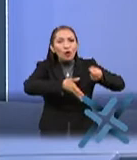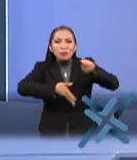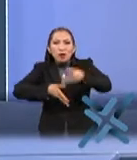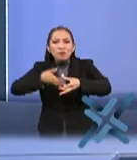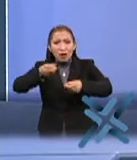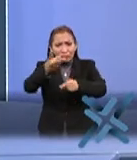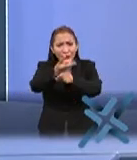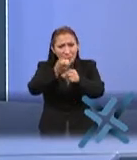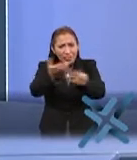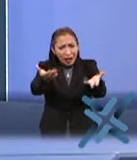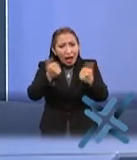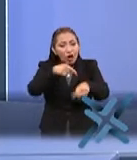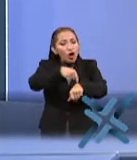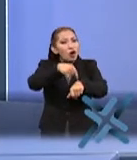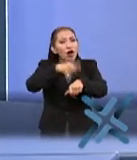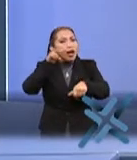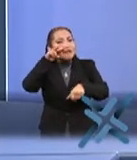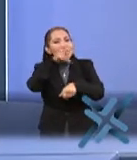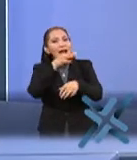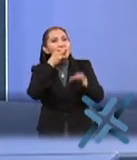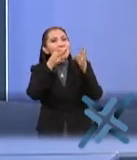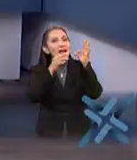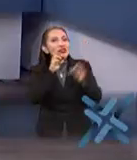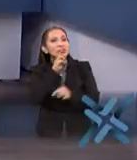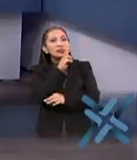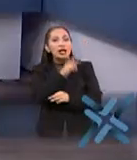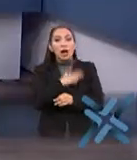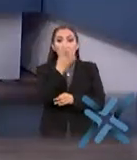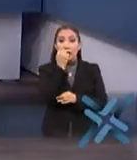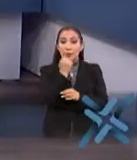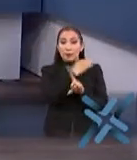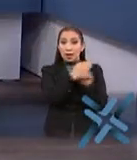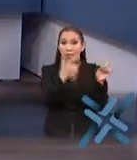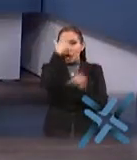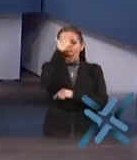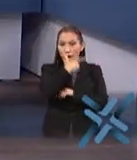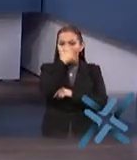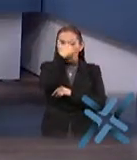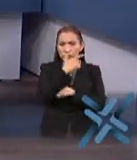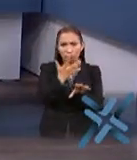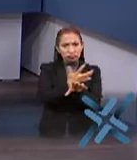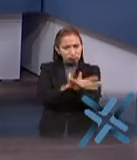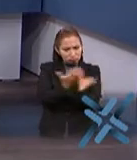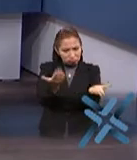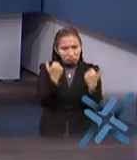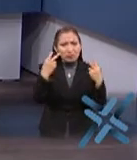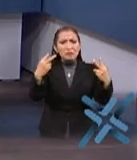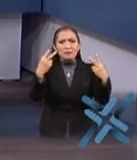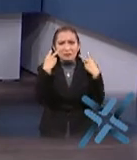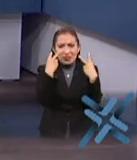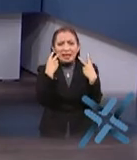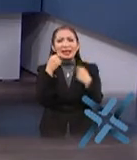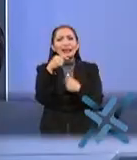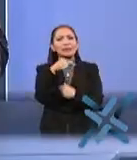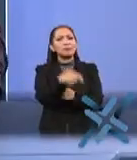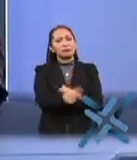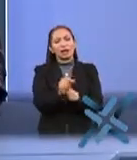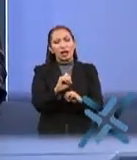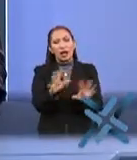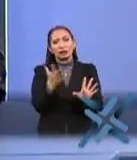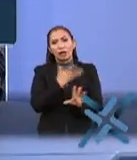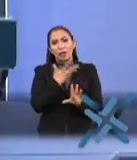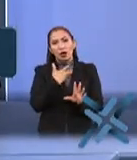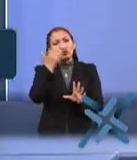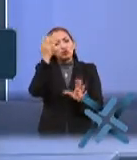la... Invítalos, ¿a qué hora pueden ver? Pues Eduvite? mira, a las 9:30 de la noche, acompáñenos y pues